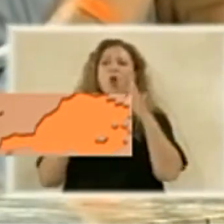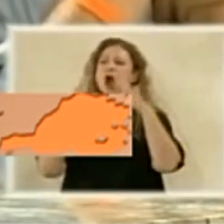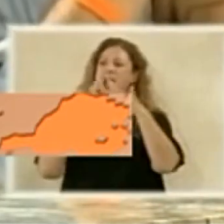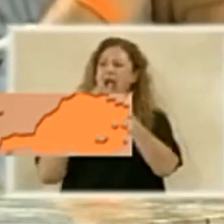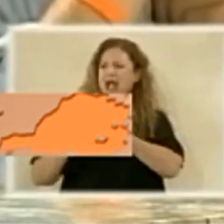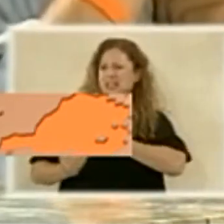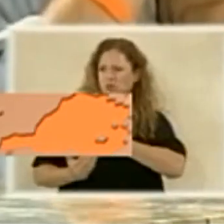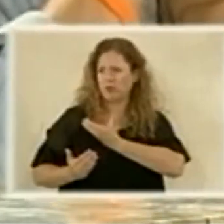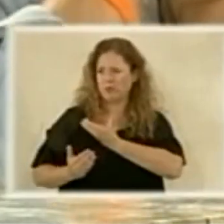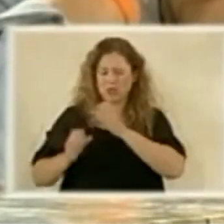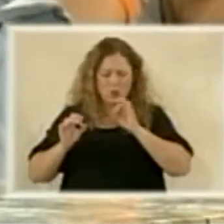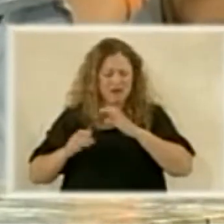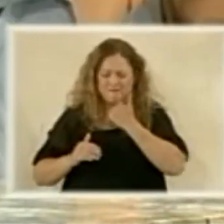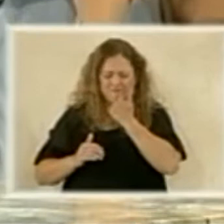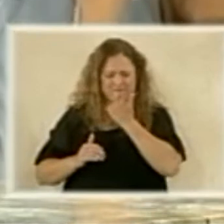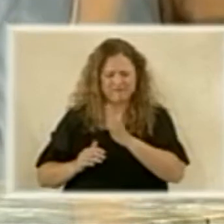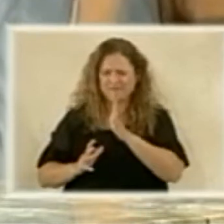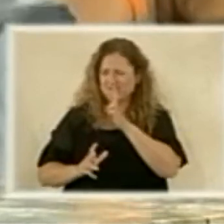una auténtica aberración.